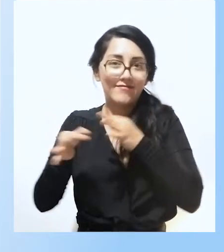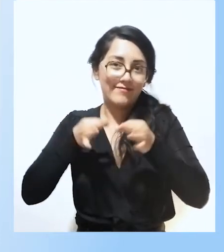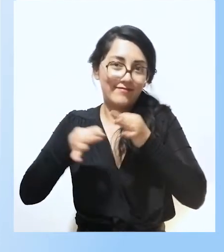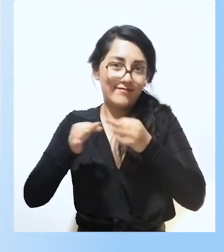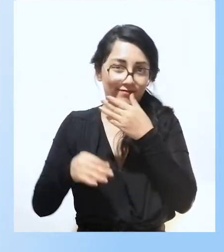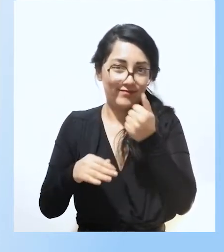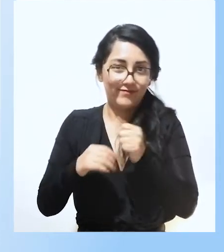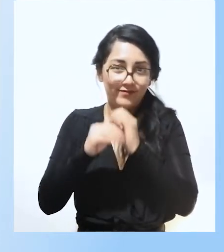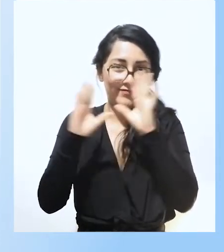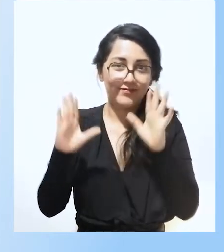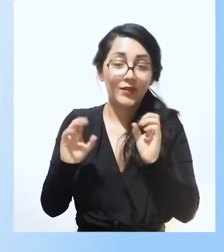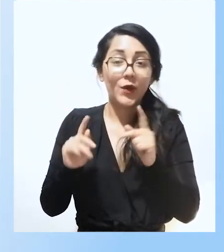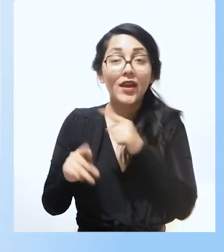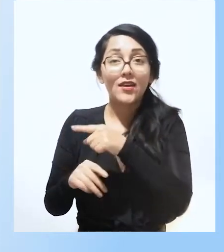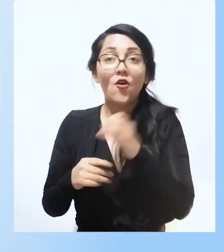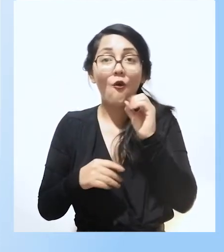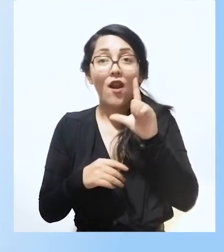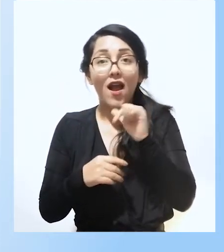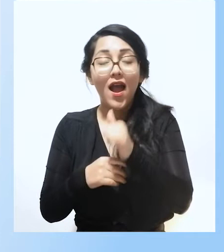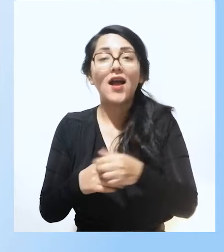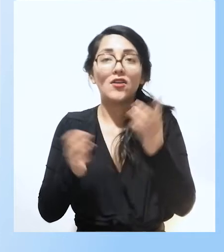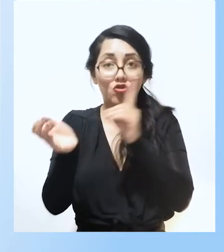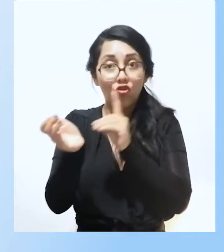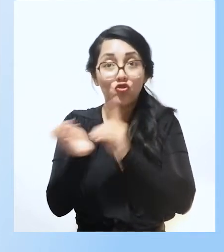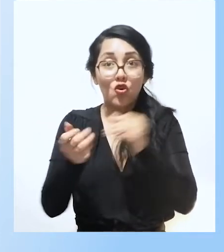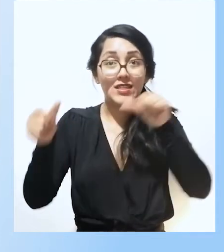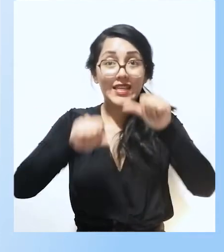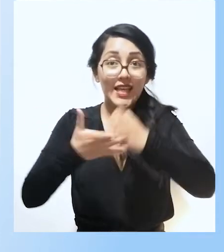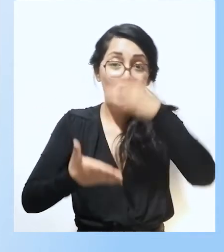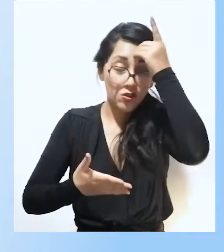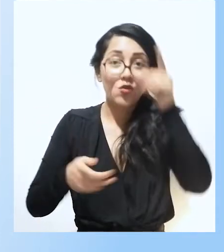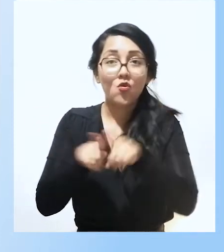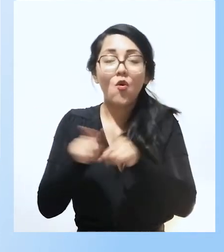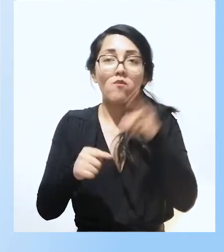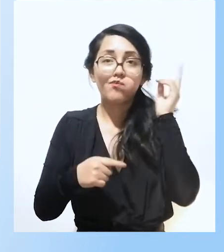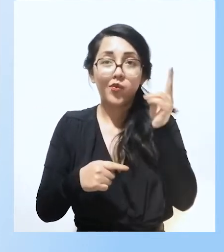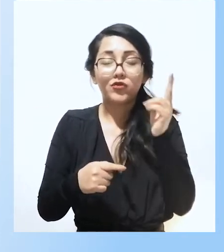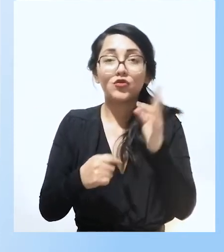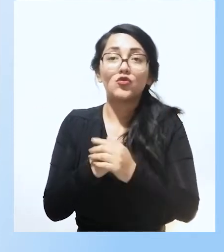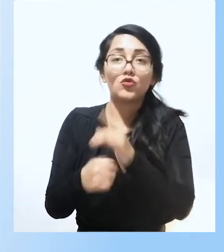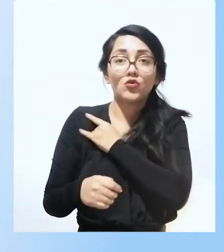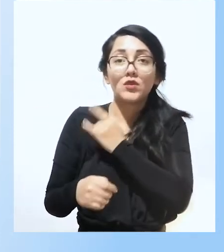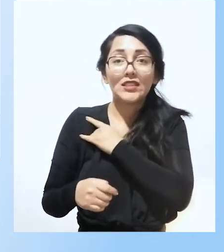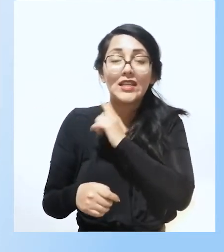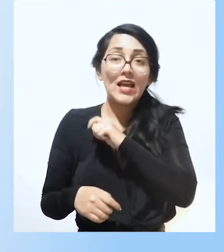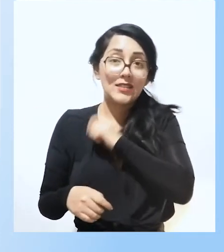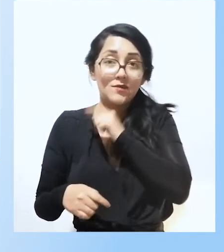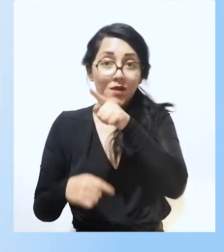explicación. Olga es doctora de Ciencias de la Educación, es profesora titular en la Facultad de Educación y Psicología de la Universidad de